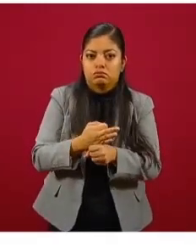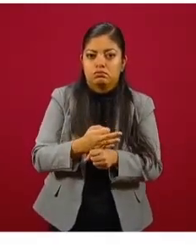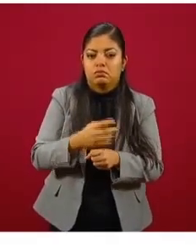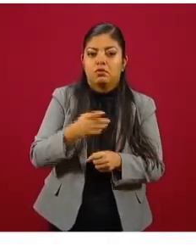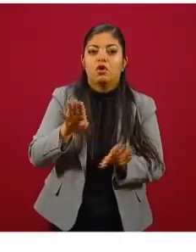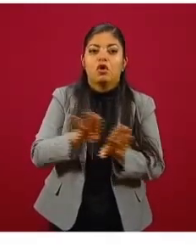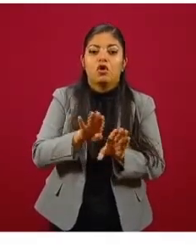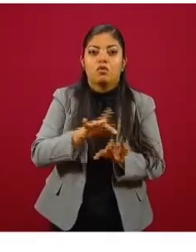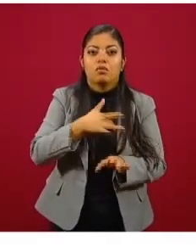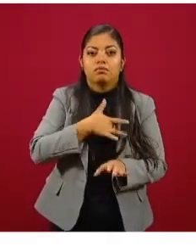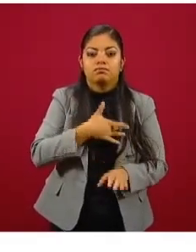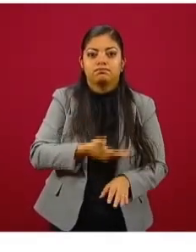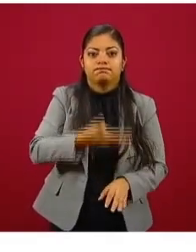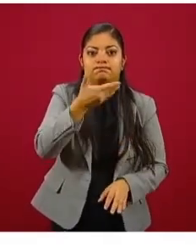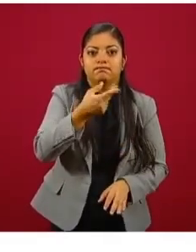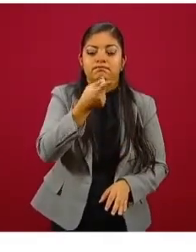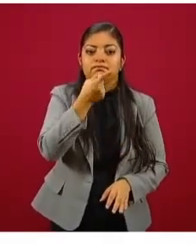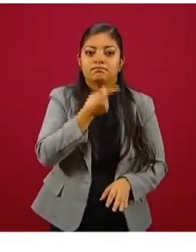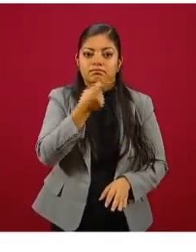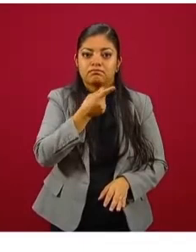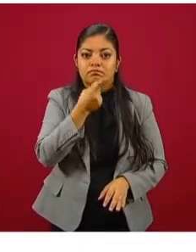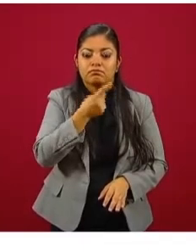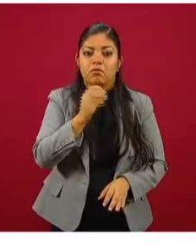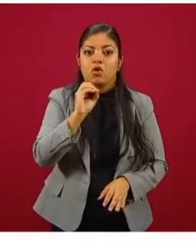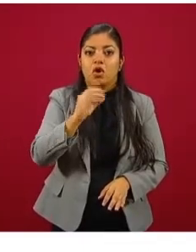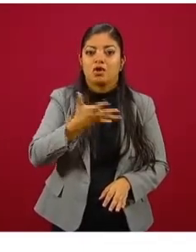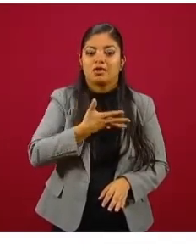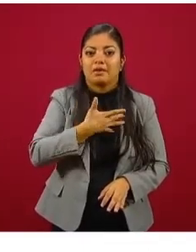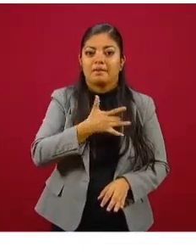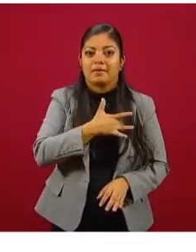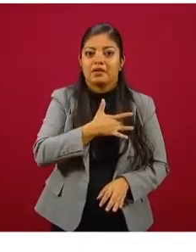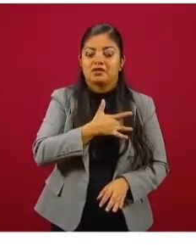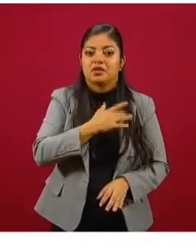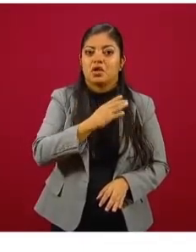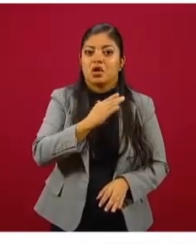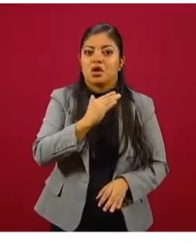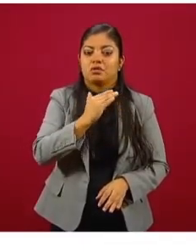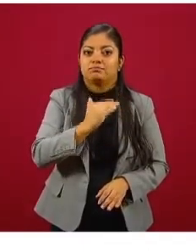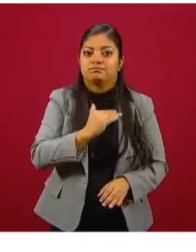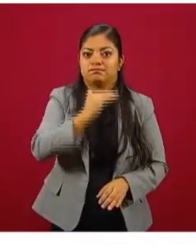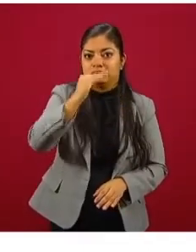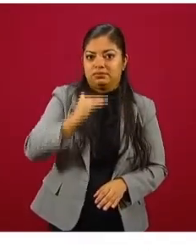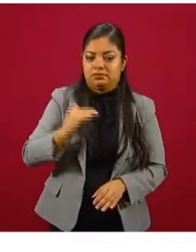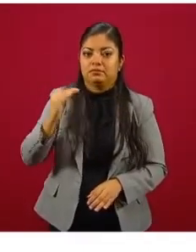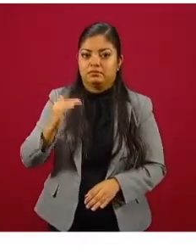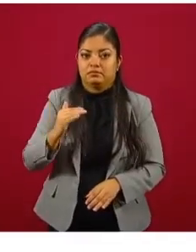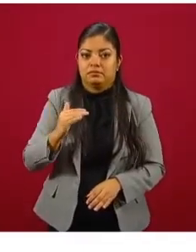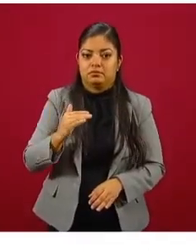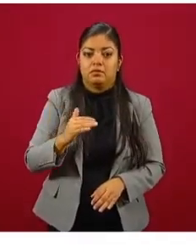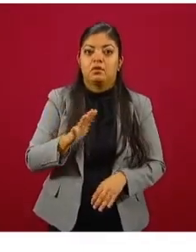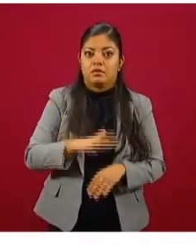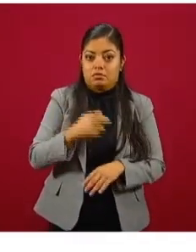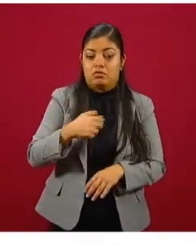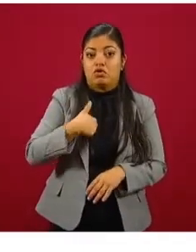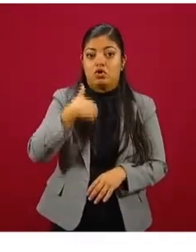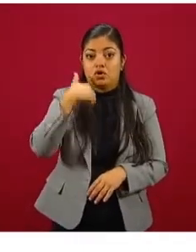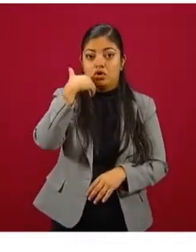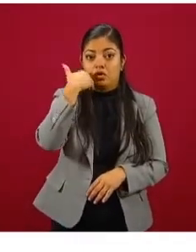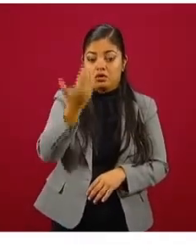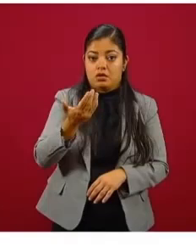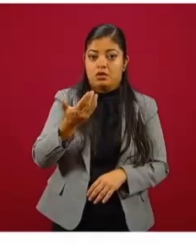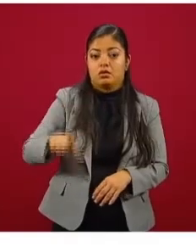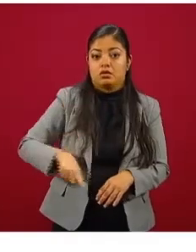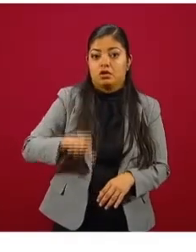hipertensión diabetes o inmunodepresión inmunodepresión en este caso le agradezco a su el